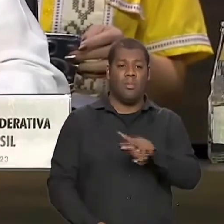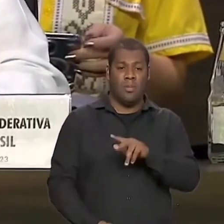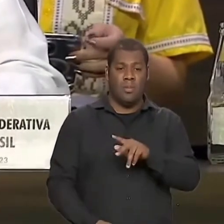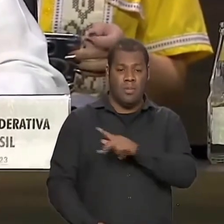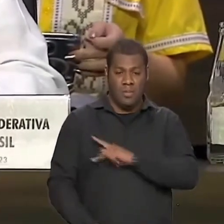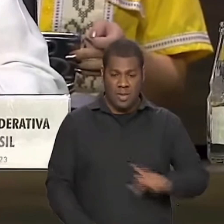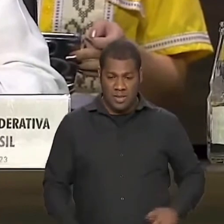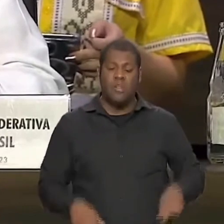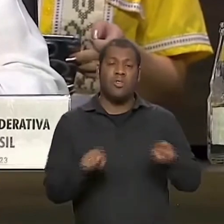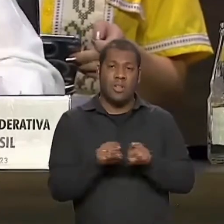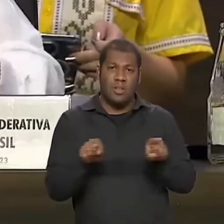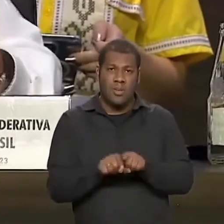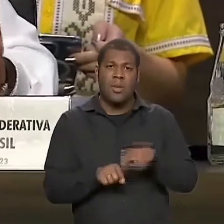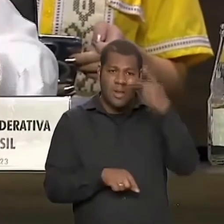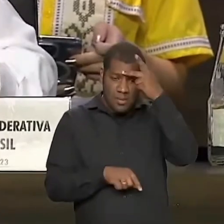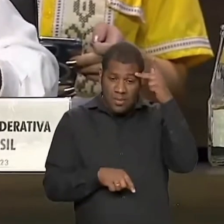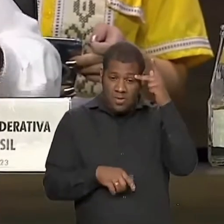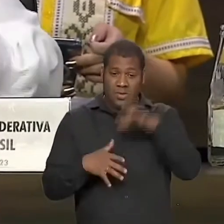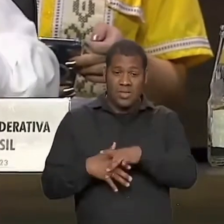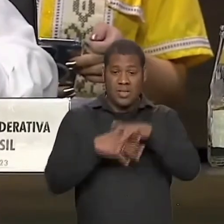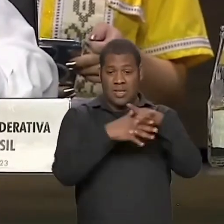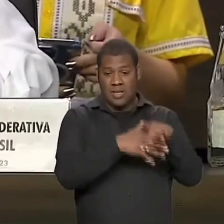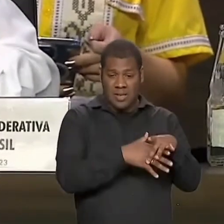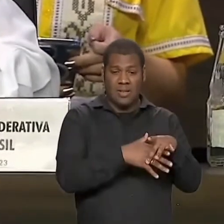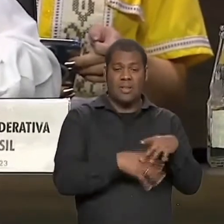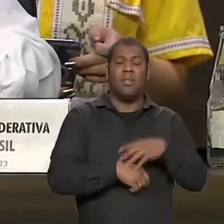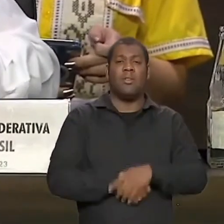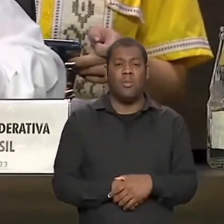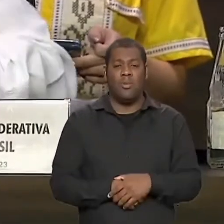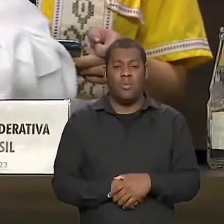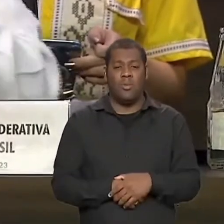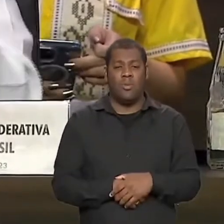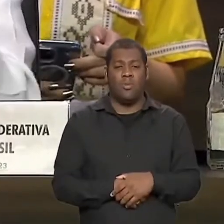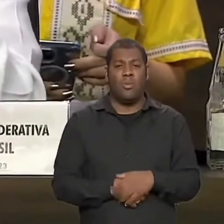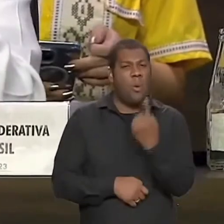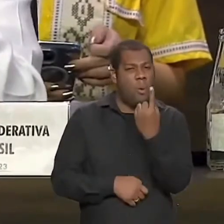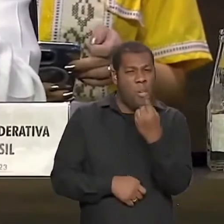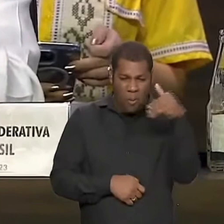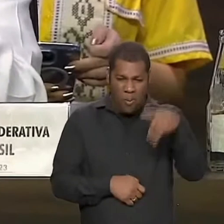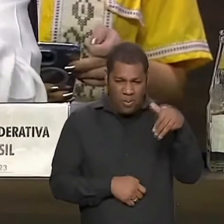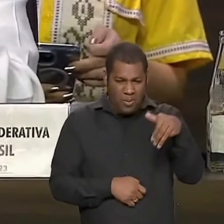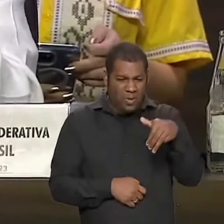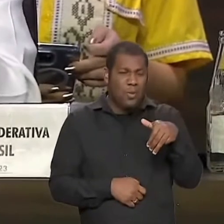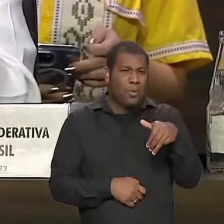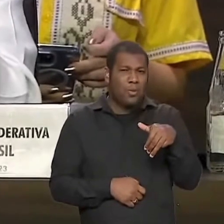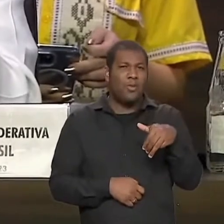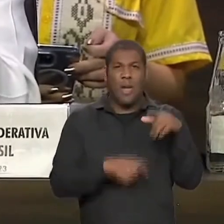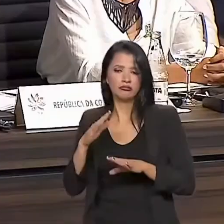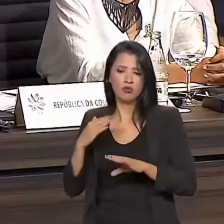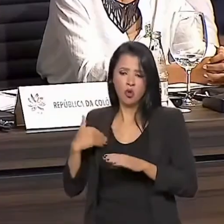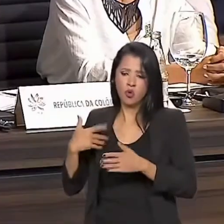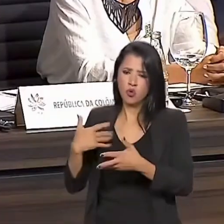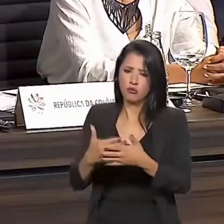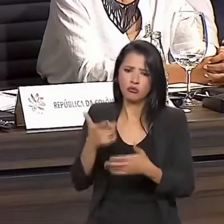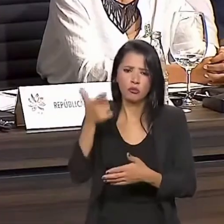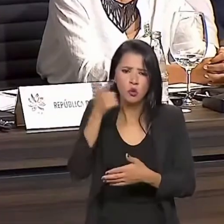rendir pleitesía a los norteamericanos o a los europeos, aunque en menor medida a los europeos. Ahora está Lula, que plantea: vamos a defender